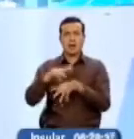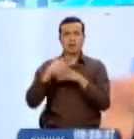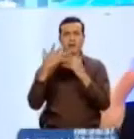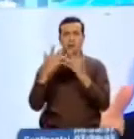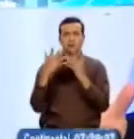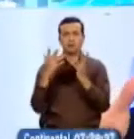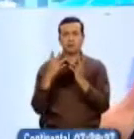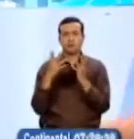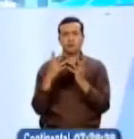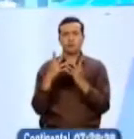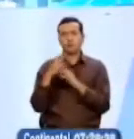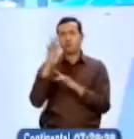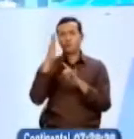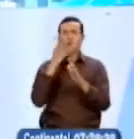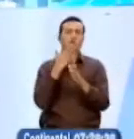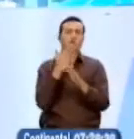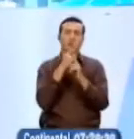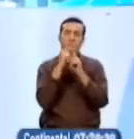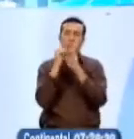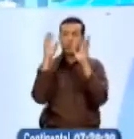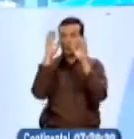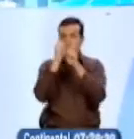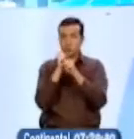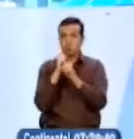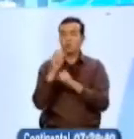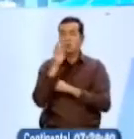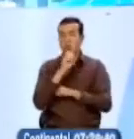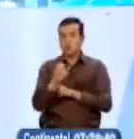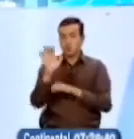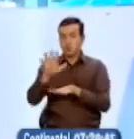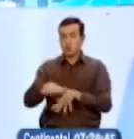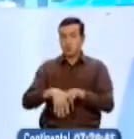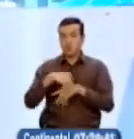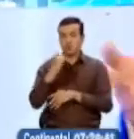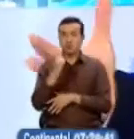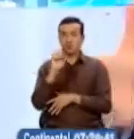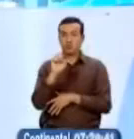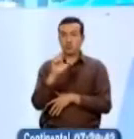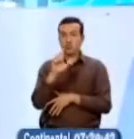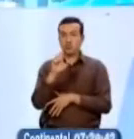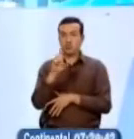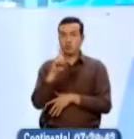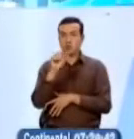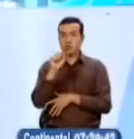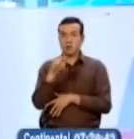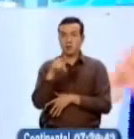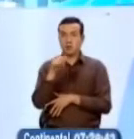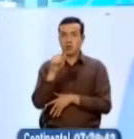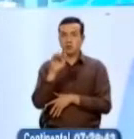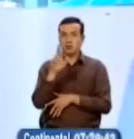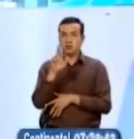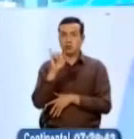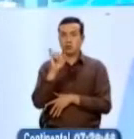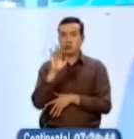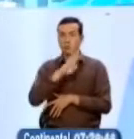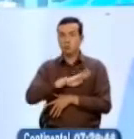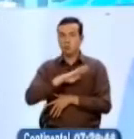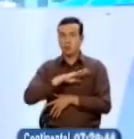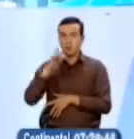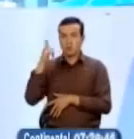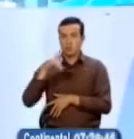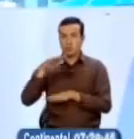alegórico en la noche va a haber un concierto de soledad pastorutti que la trae el municipio de loja en